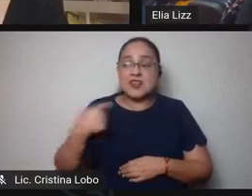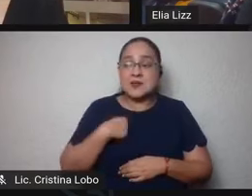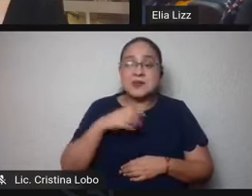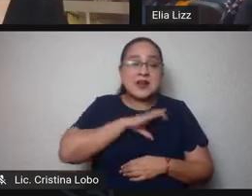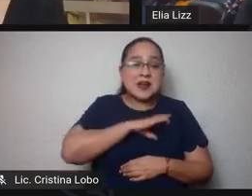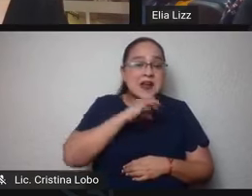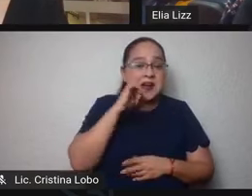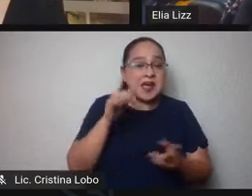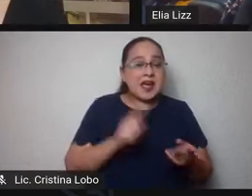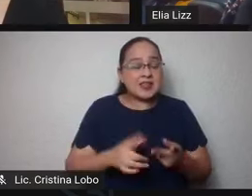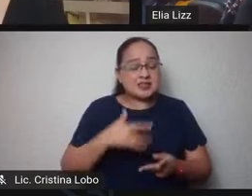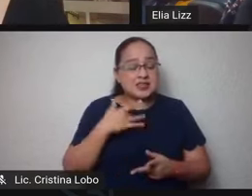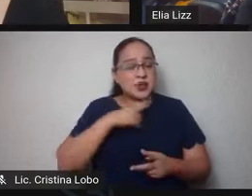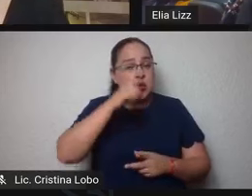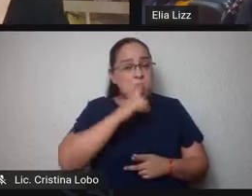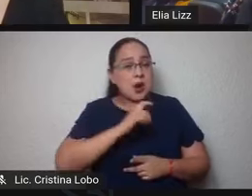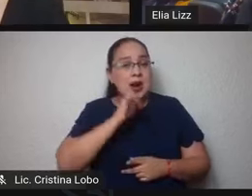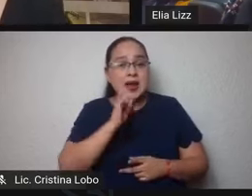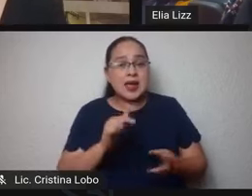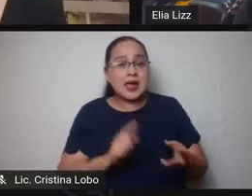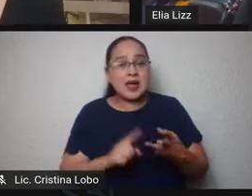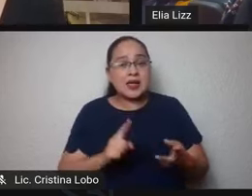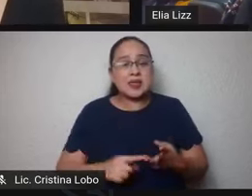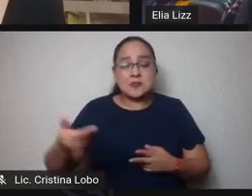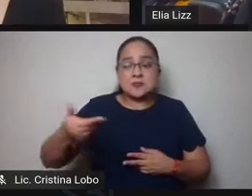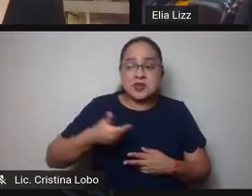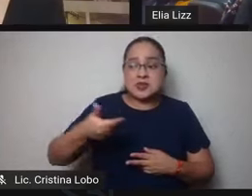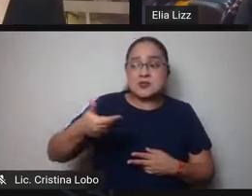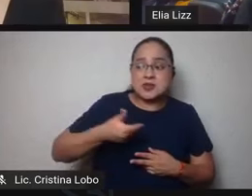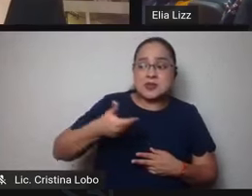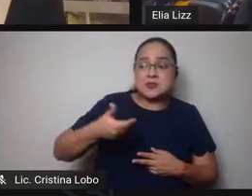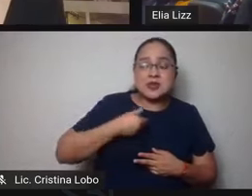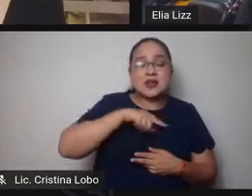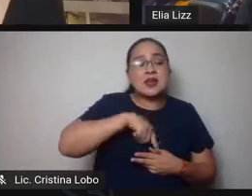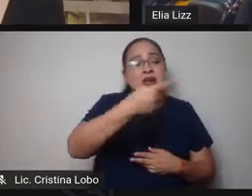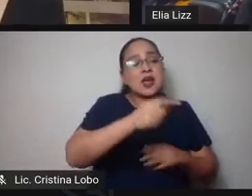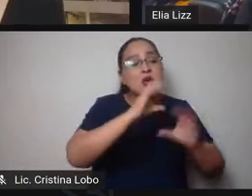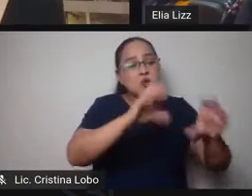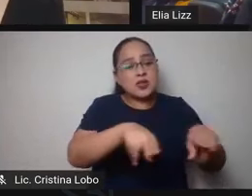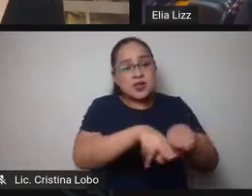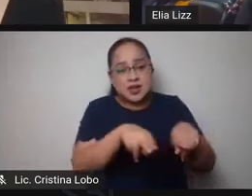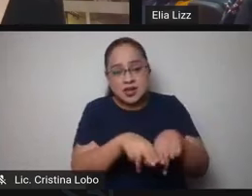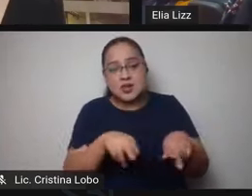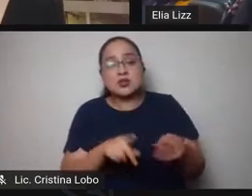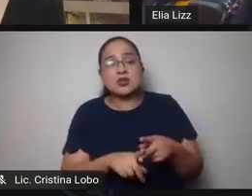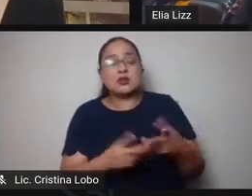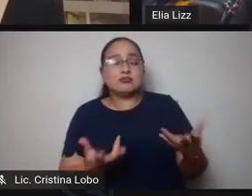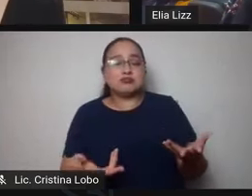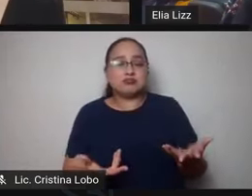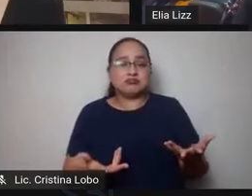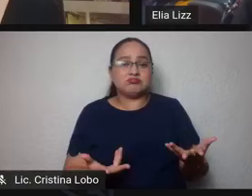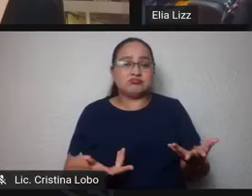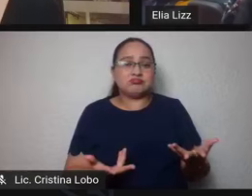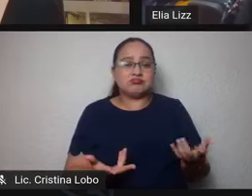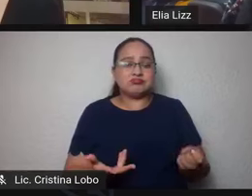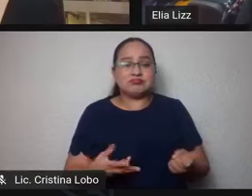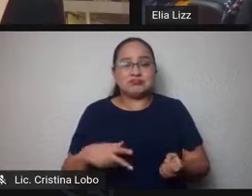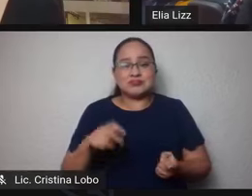siento atractiva, nada más me piden que yo cuide al nieto, que cuide a la nieta. Pues